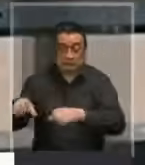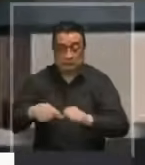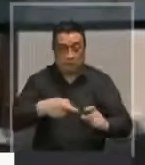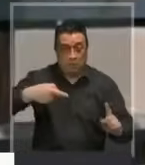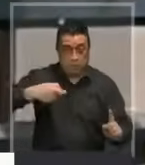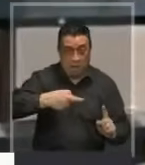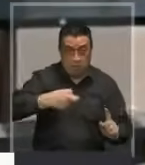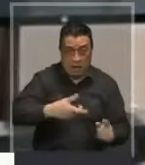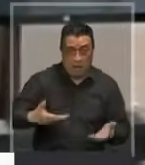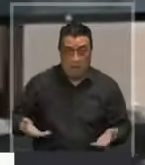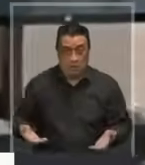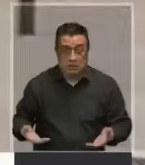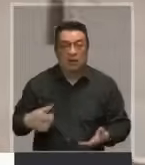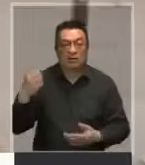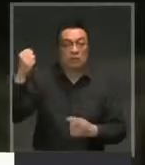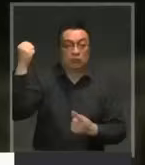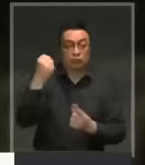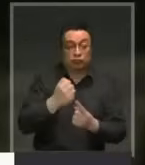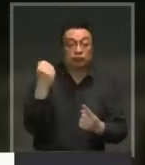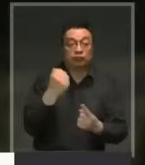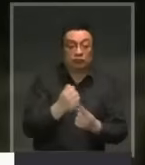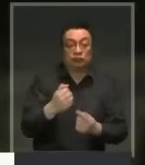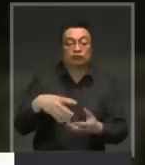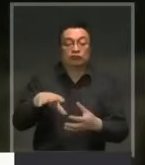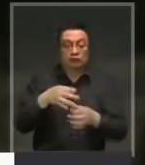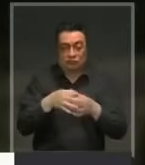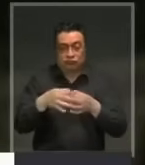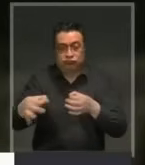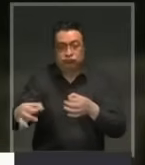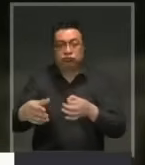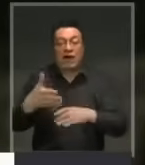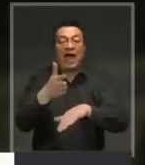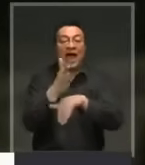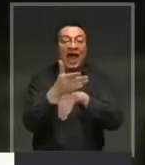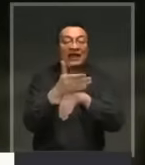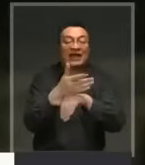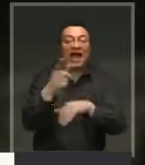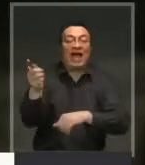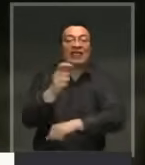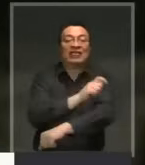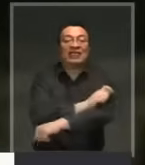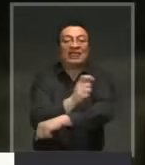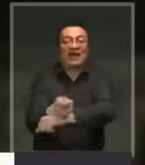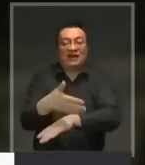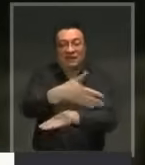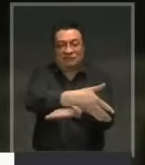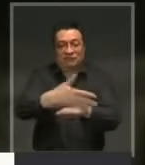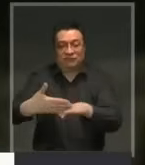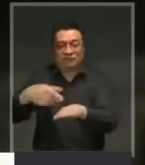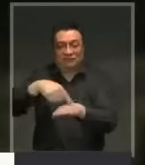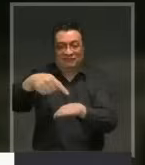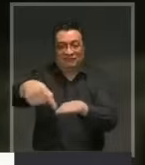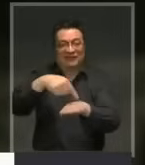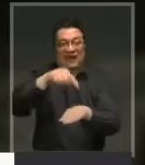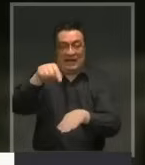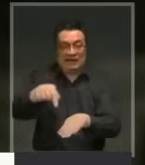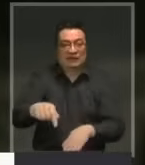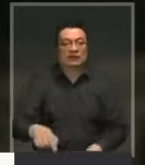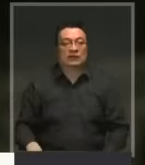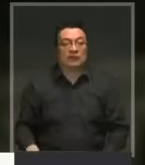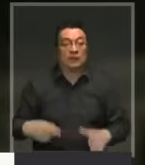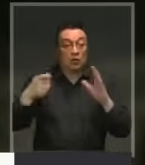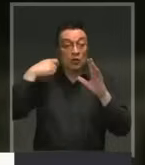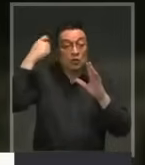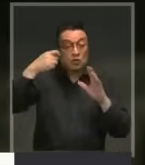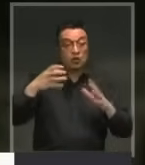Es solo uno de los homicidios que hubo en la frontera que divide Arica con Tacna, Chile con Perú. La imagen es